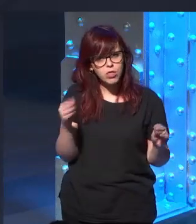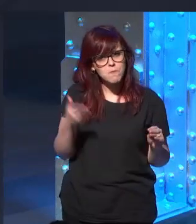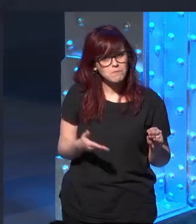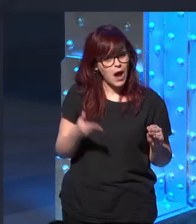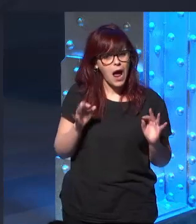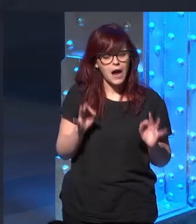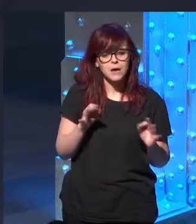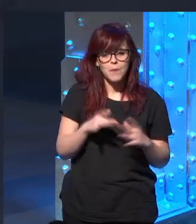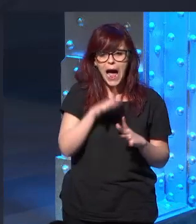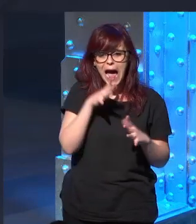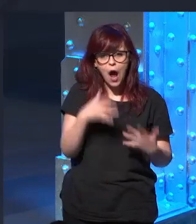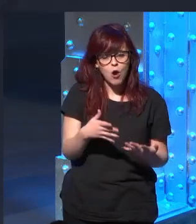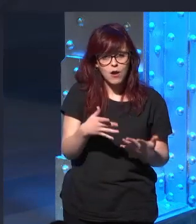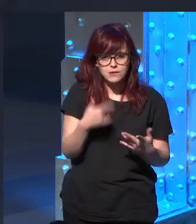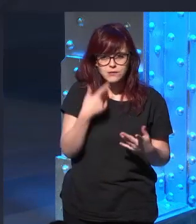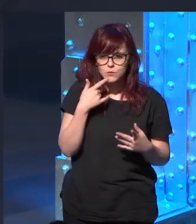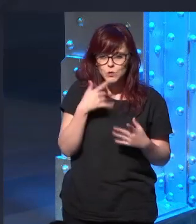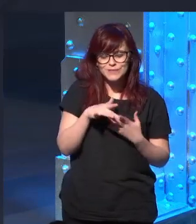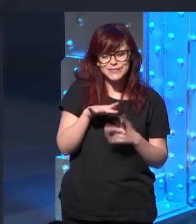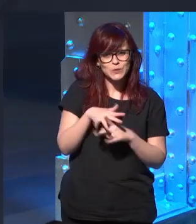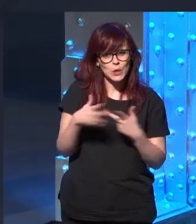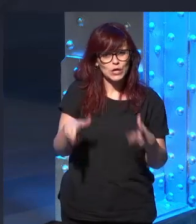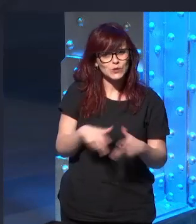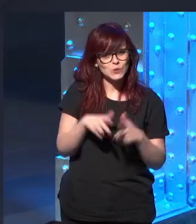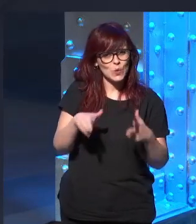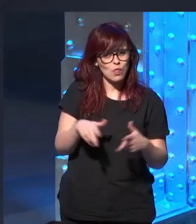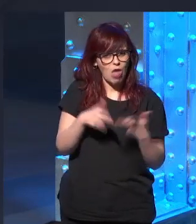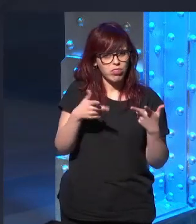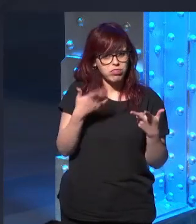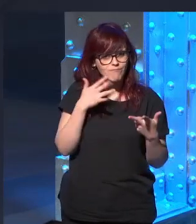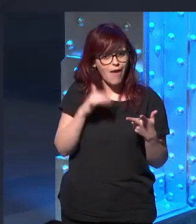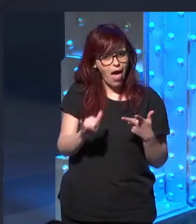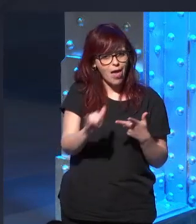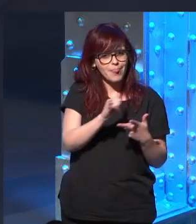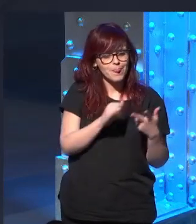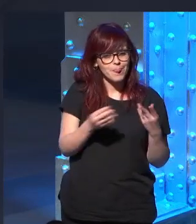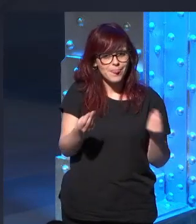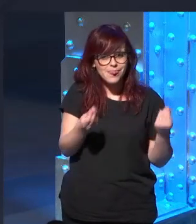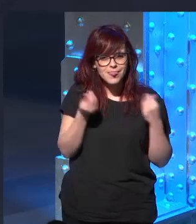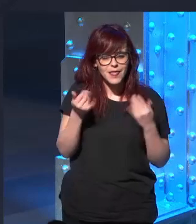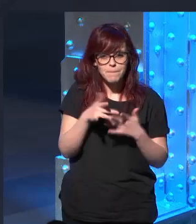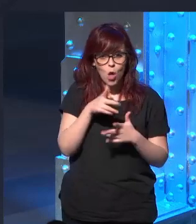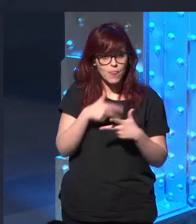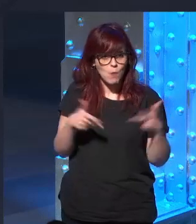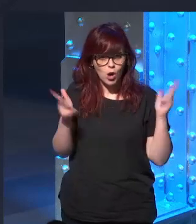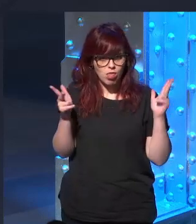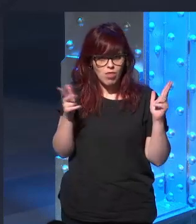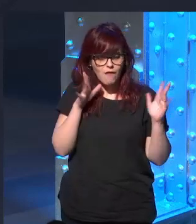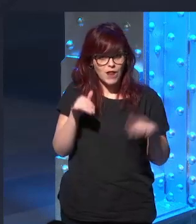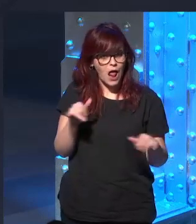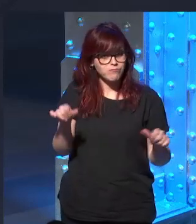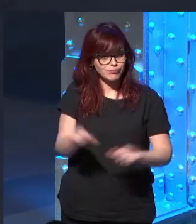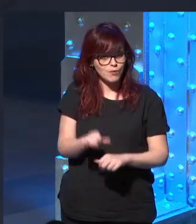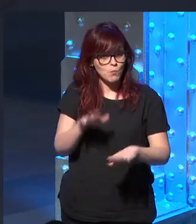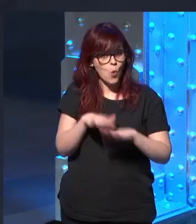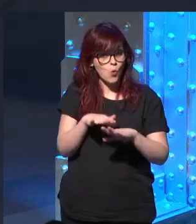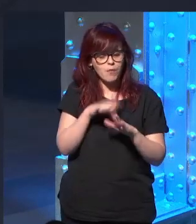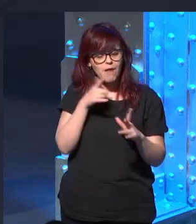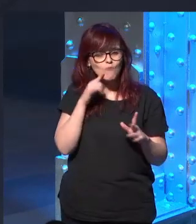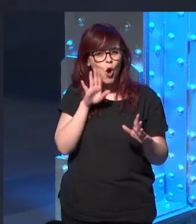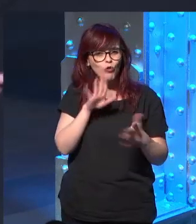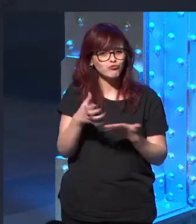es una especie de carcoma que se está comiendo los cimientos, como decía antes, de la democracia. Y un poco